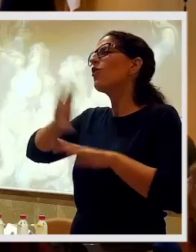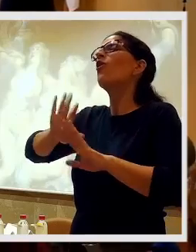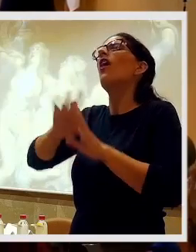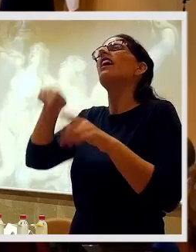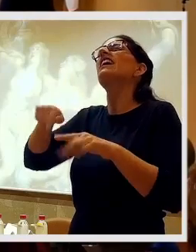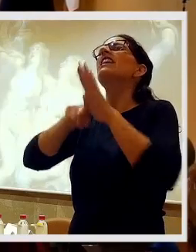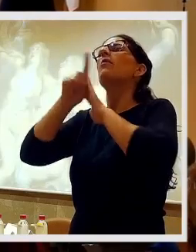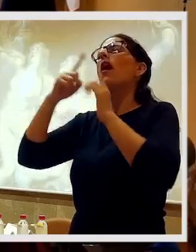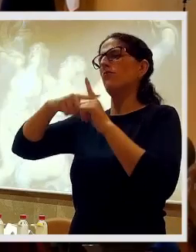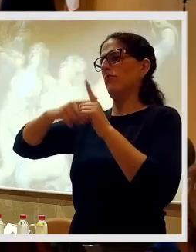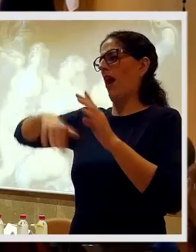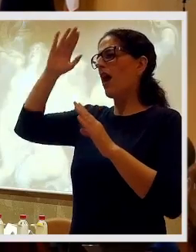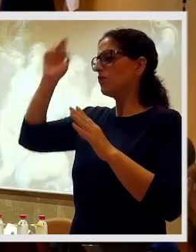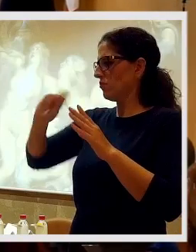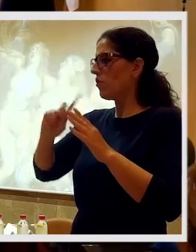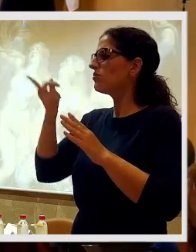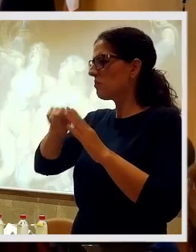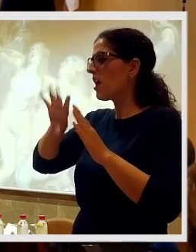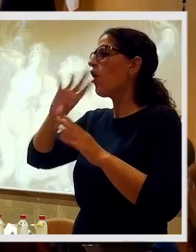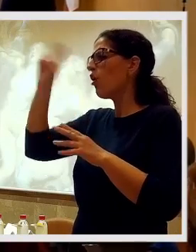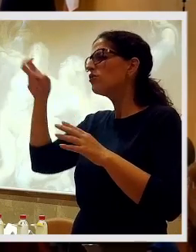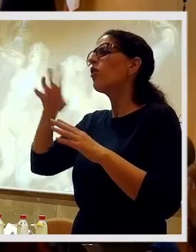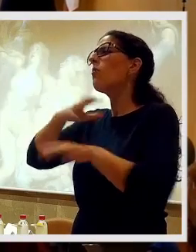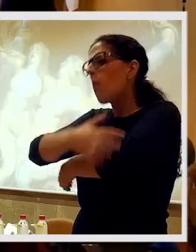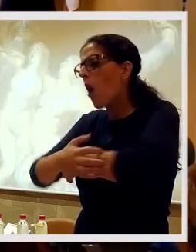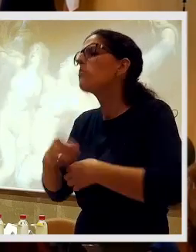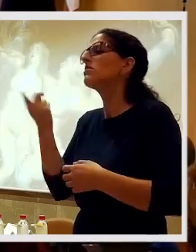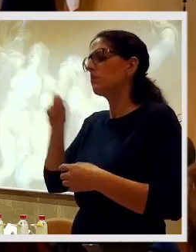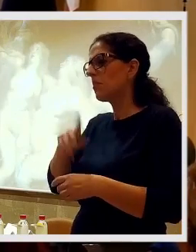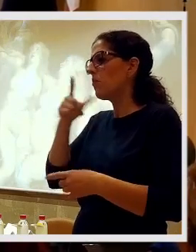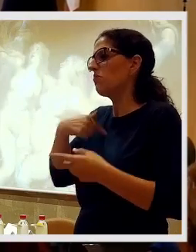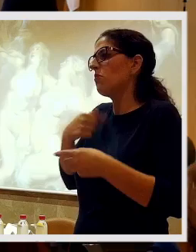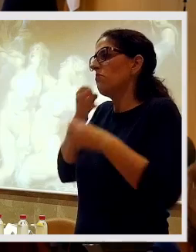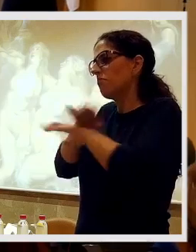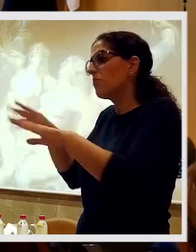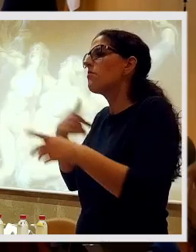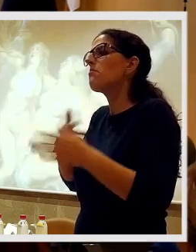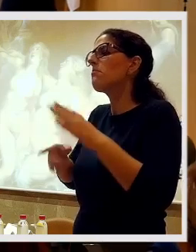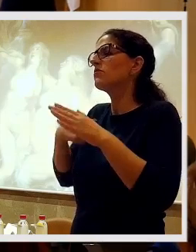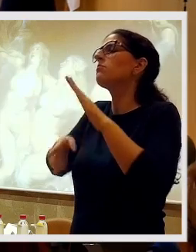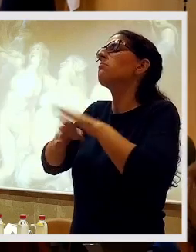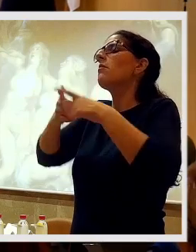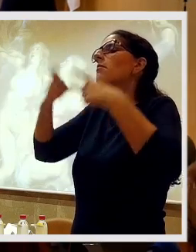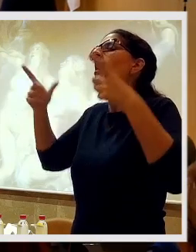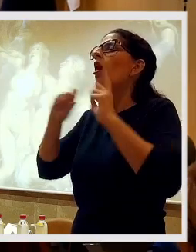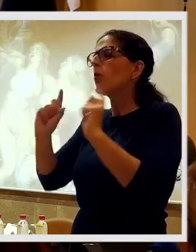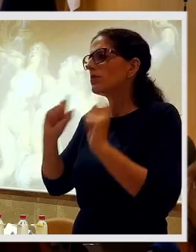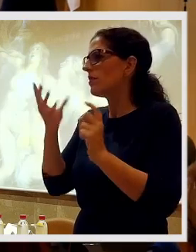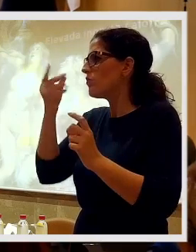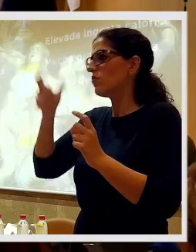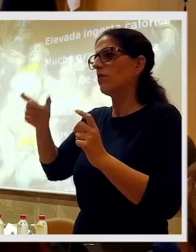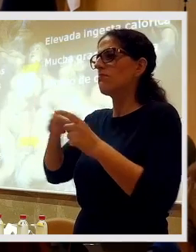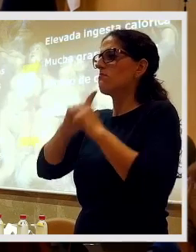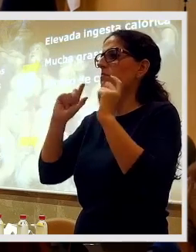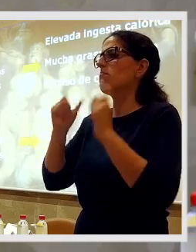Estas señoras tienen un síndrome metabólico caracterizado fundamentalmente por la obesidad central. El